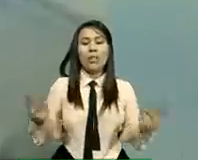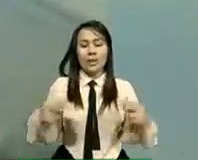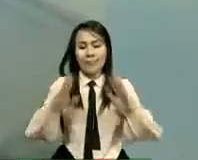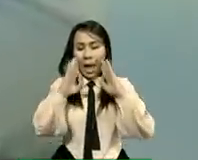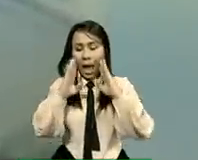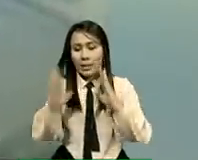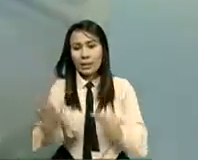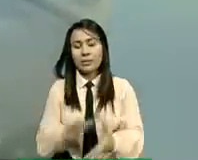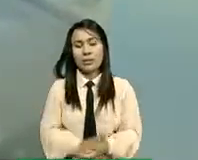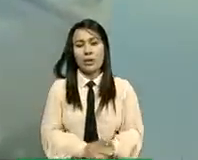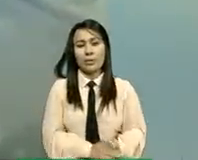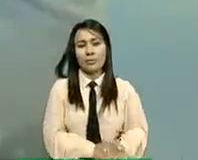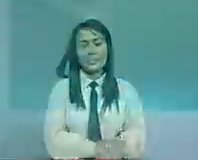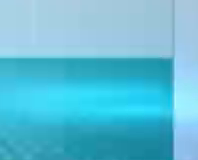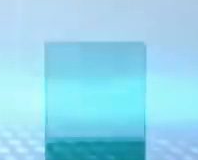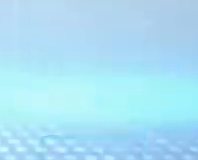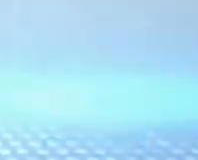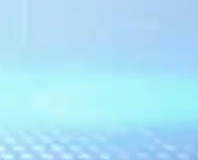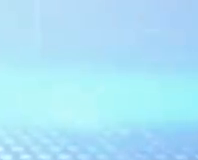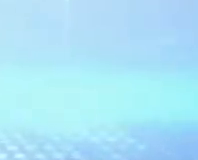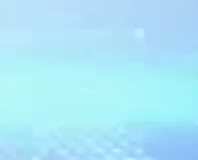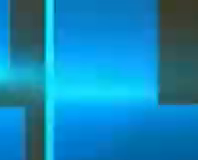Adriana Peralta.